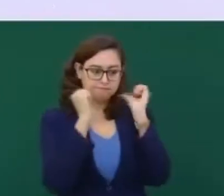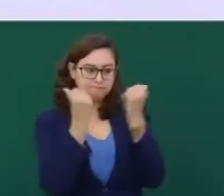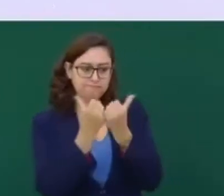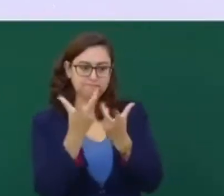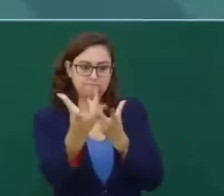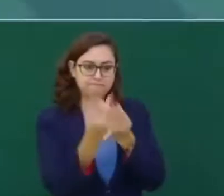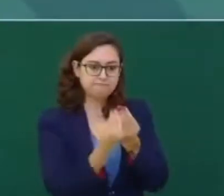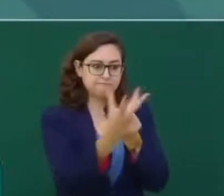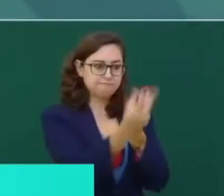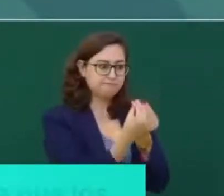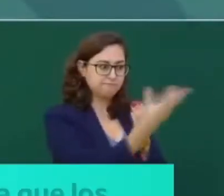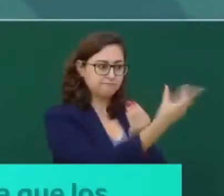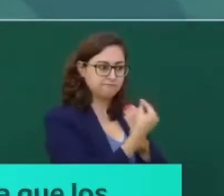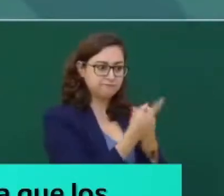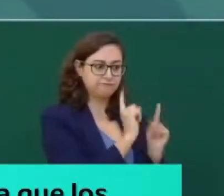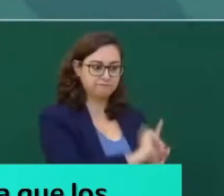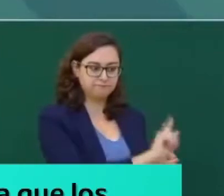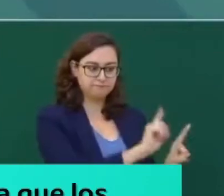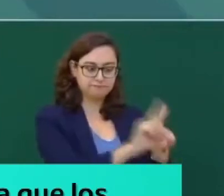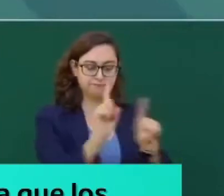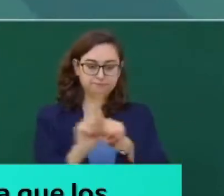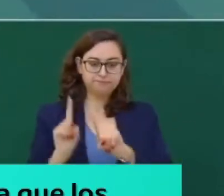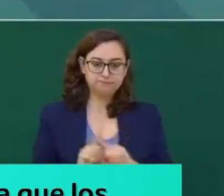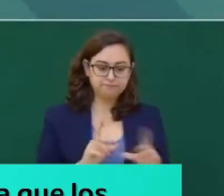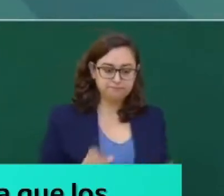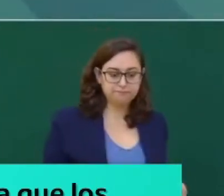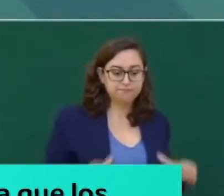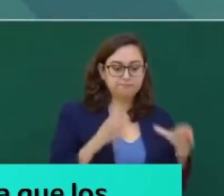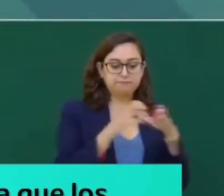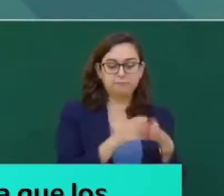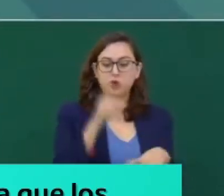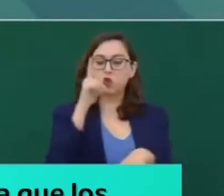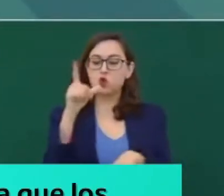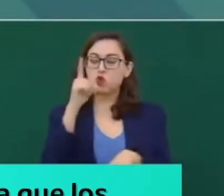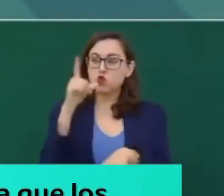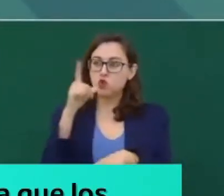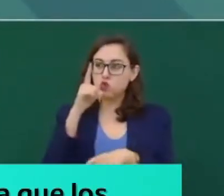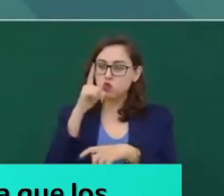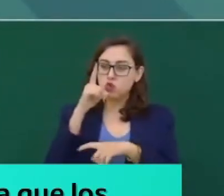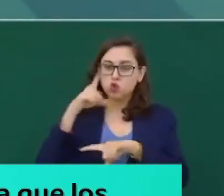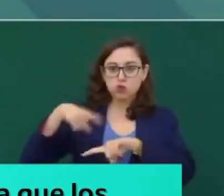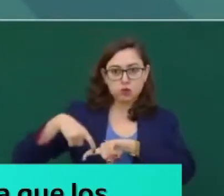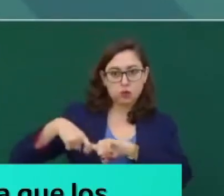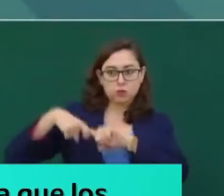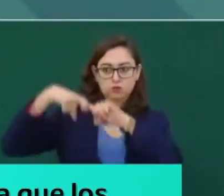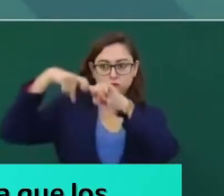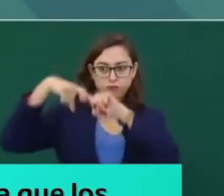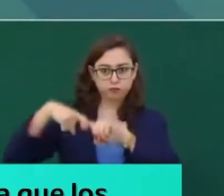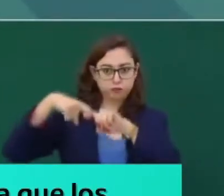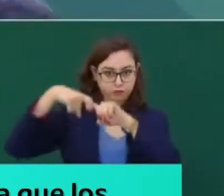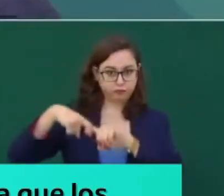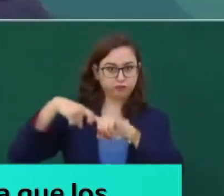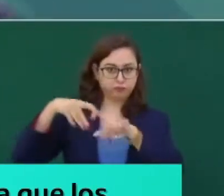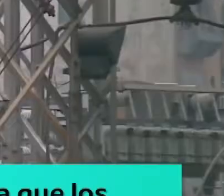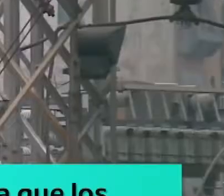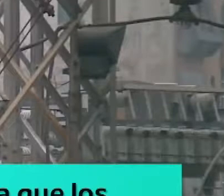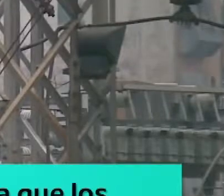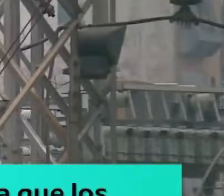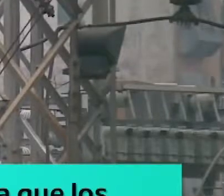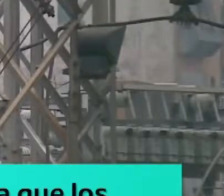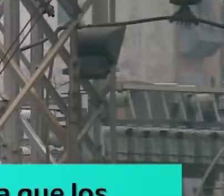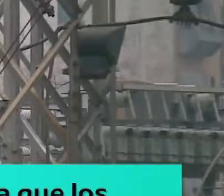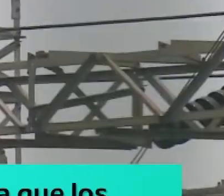El próximo lunes 11 de octubre, el secretario de Gobernación, Adán Augusto López Hernández, y los miembros del Gabinete de Energía